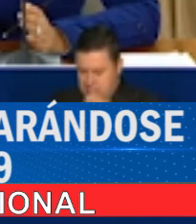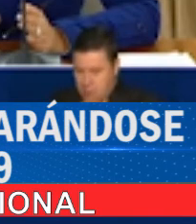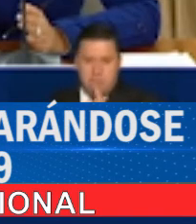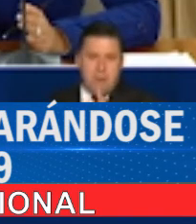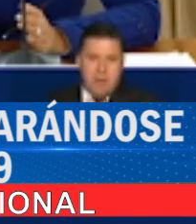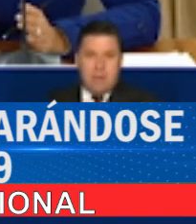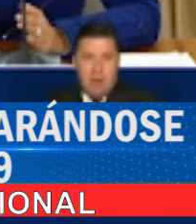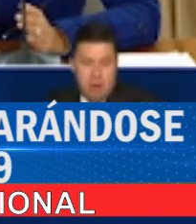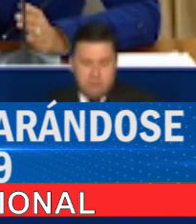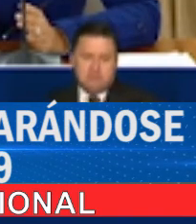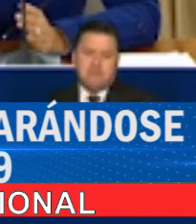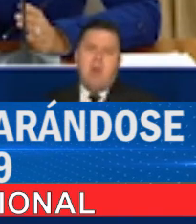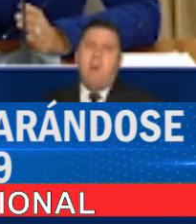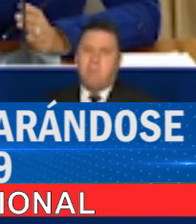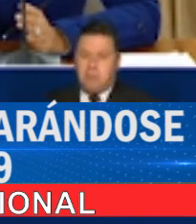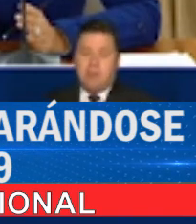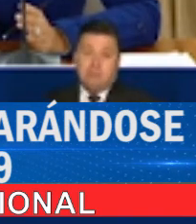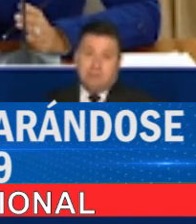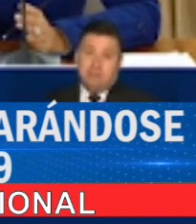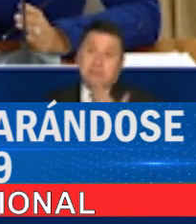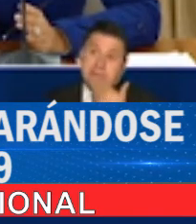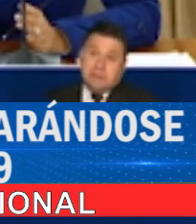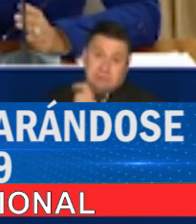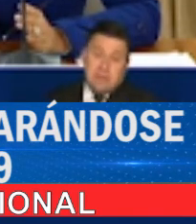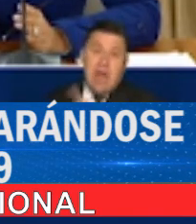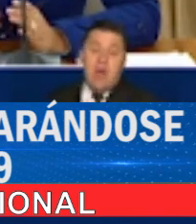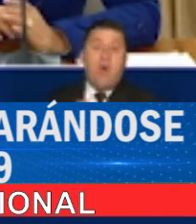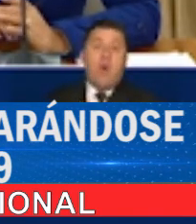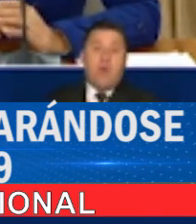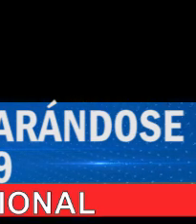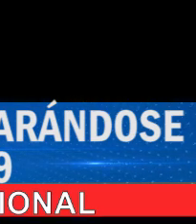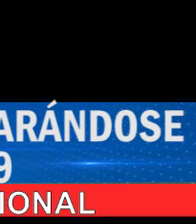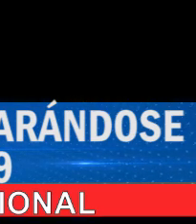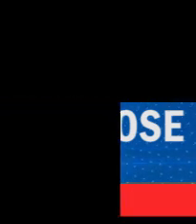acompañados muchos de ellos. Hay que dar ese agradecimiento con algunas universidades locales.